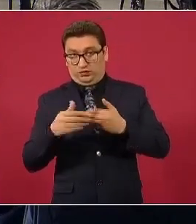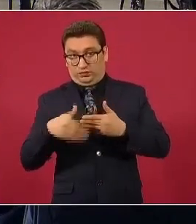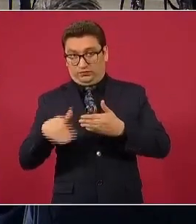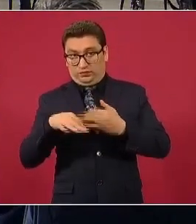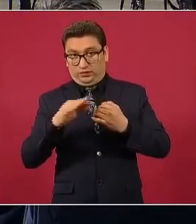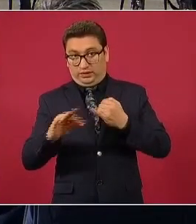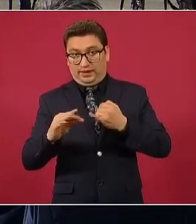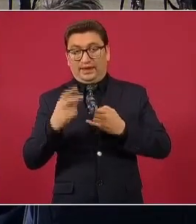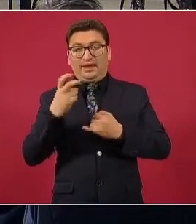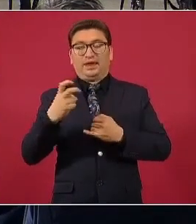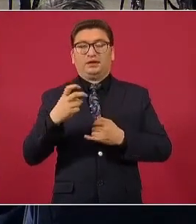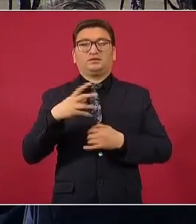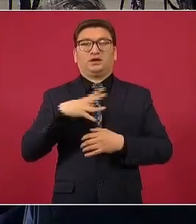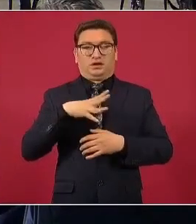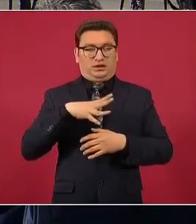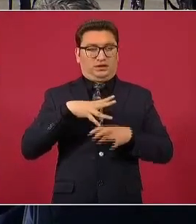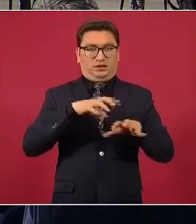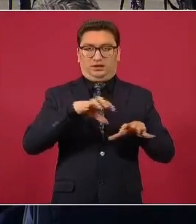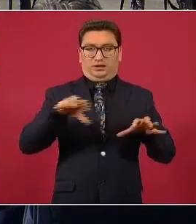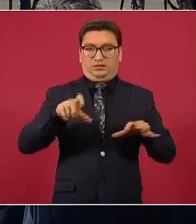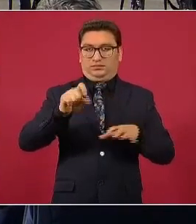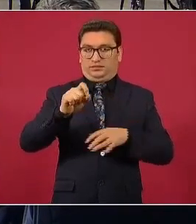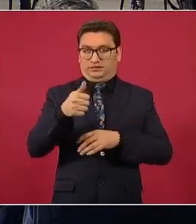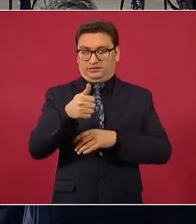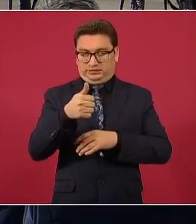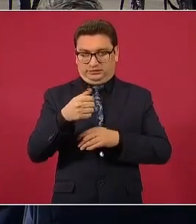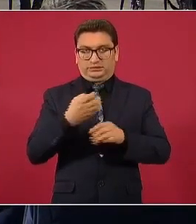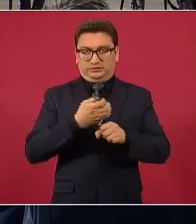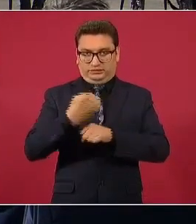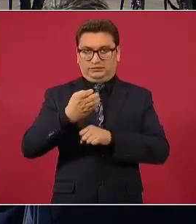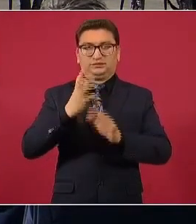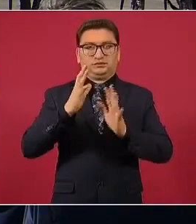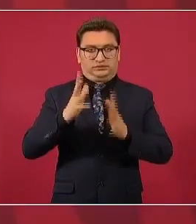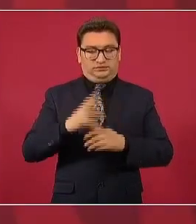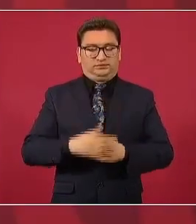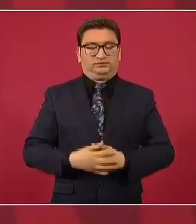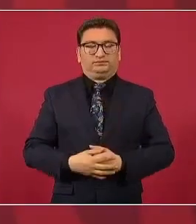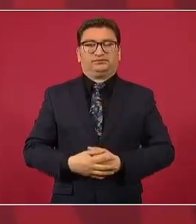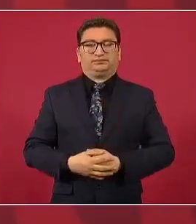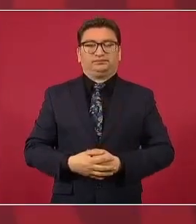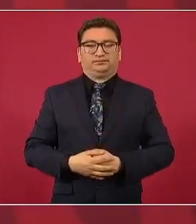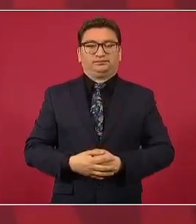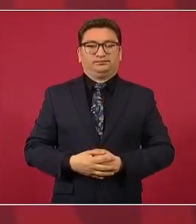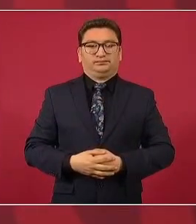26 estados